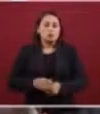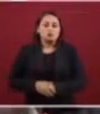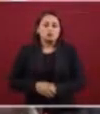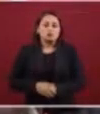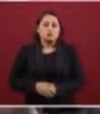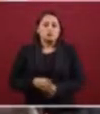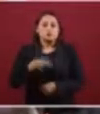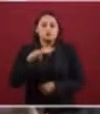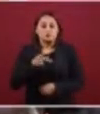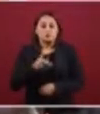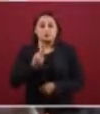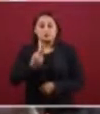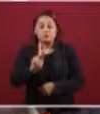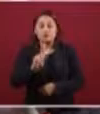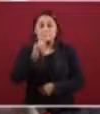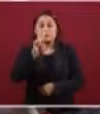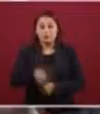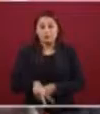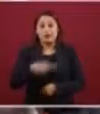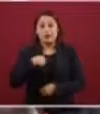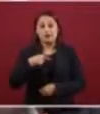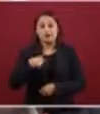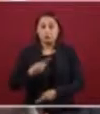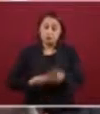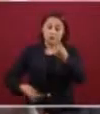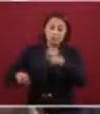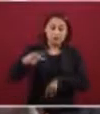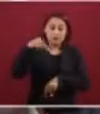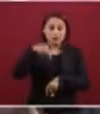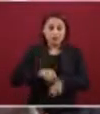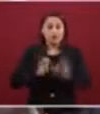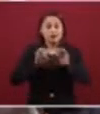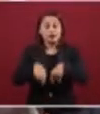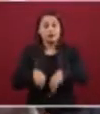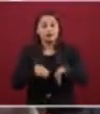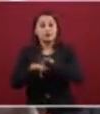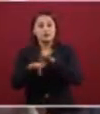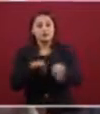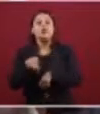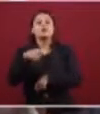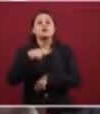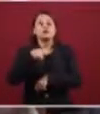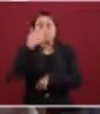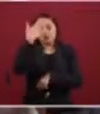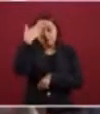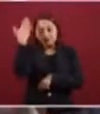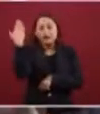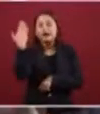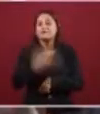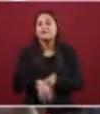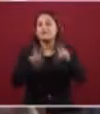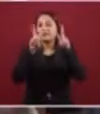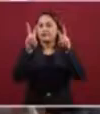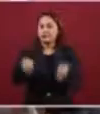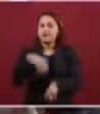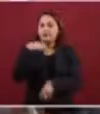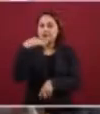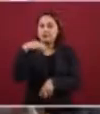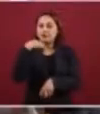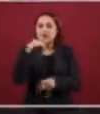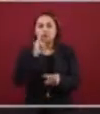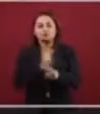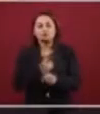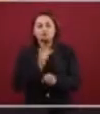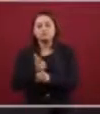entrado otros directores, al entrarle al combate a la corrupción, iba a generar esto. Nosotros ya sabíamos que la situación